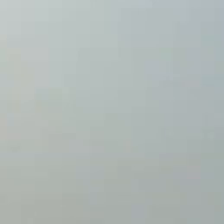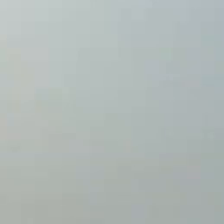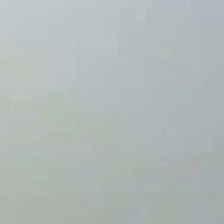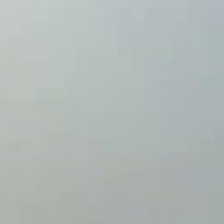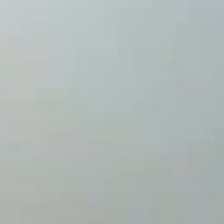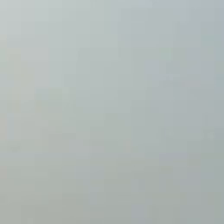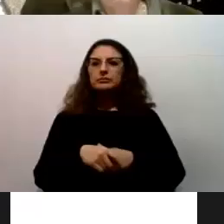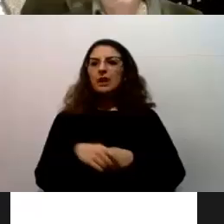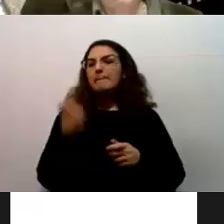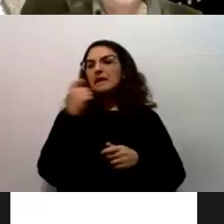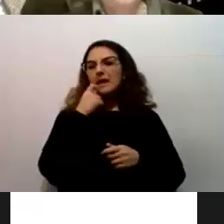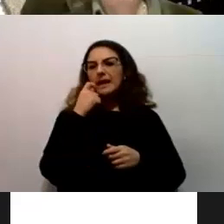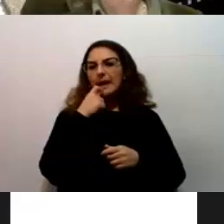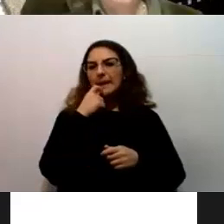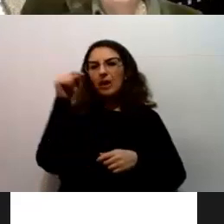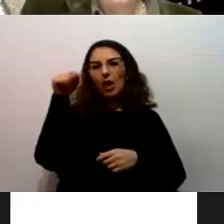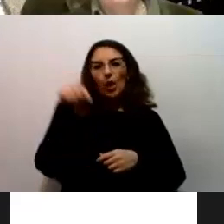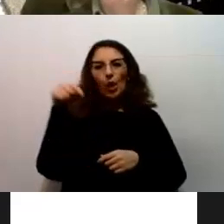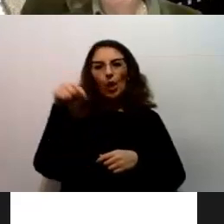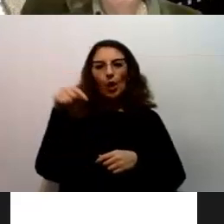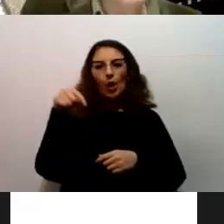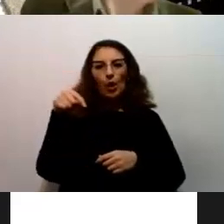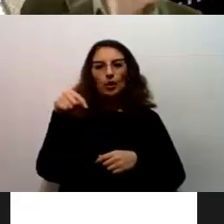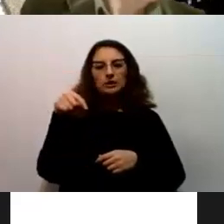Por ejemplo, hoy